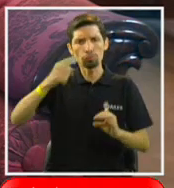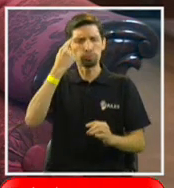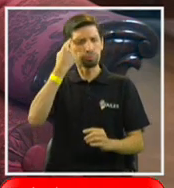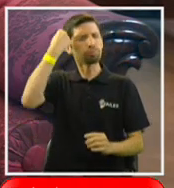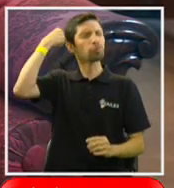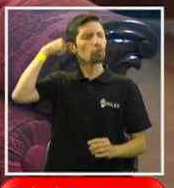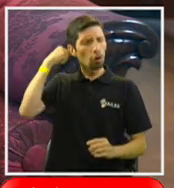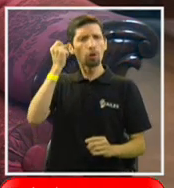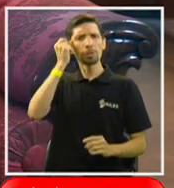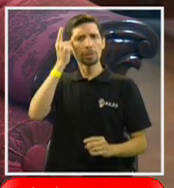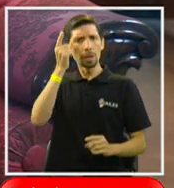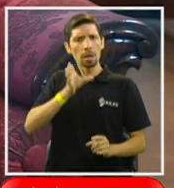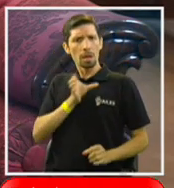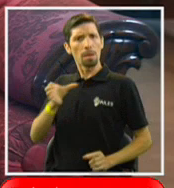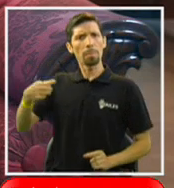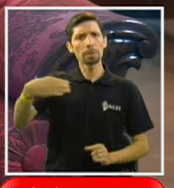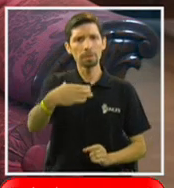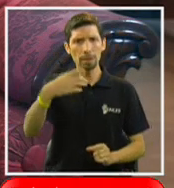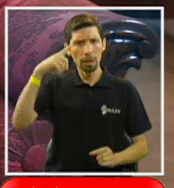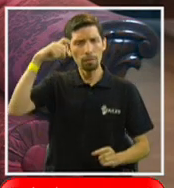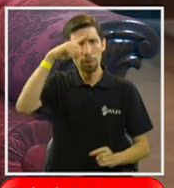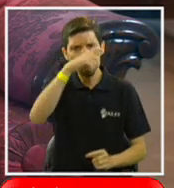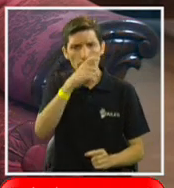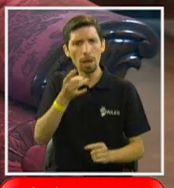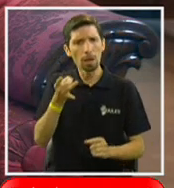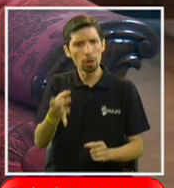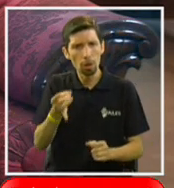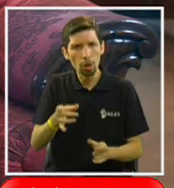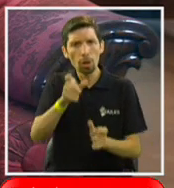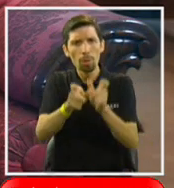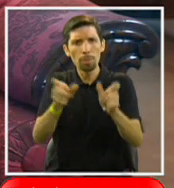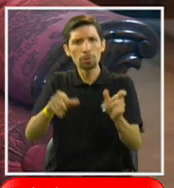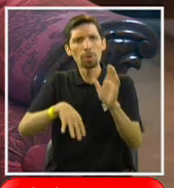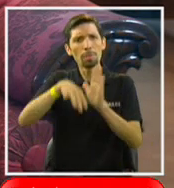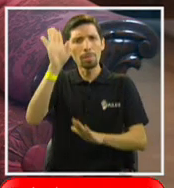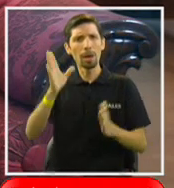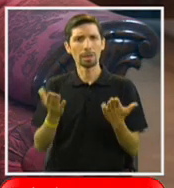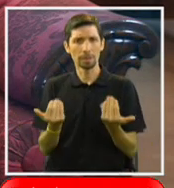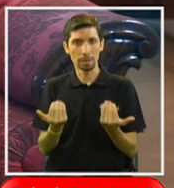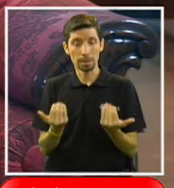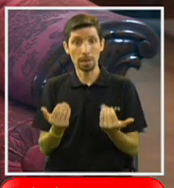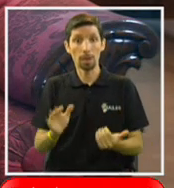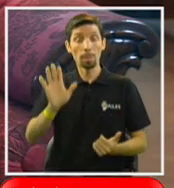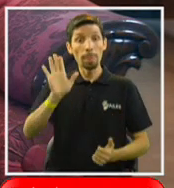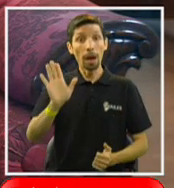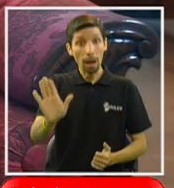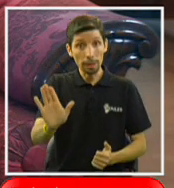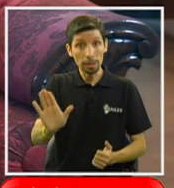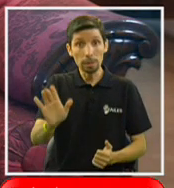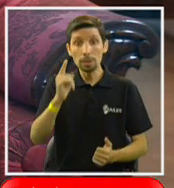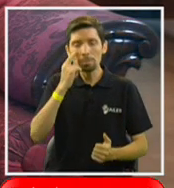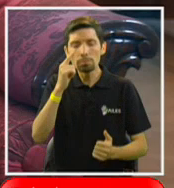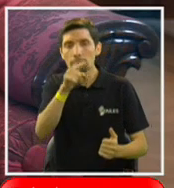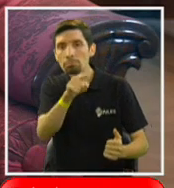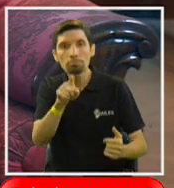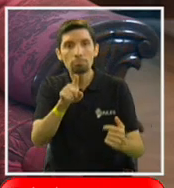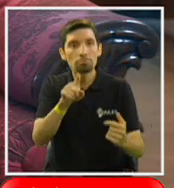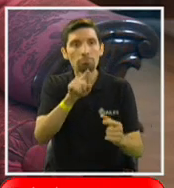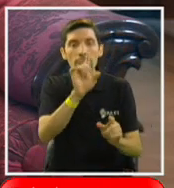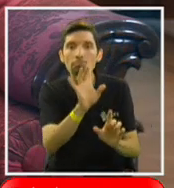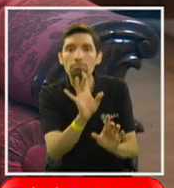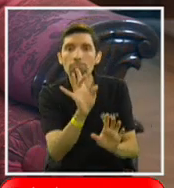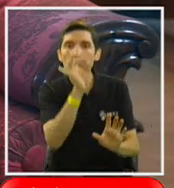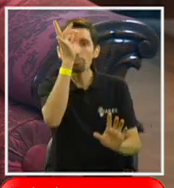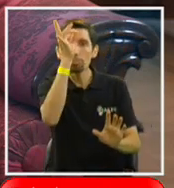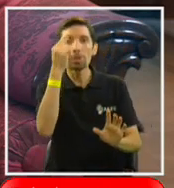y empatizar con las dificultades y dolores de los más necesitados y así encontrarnos con lo mejor